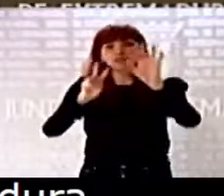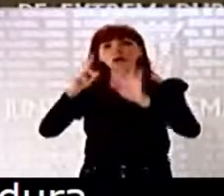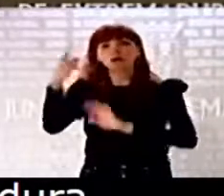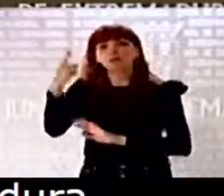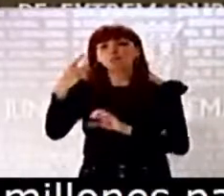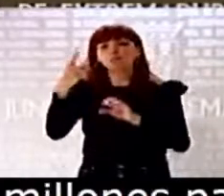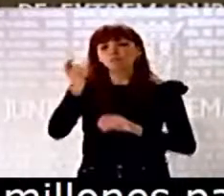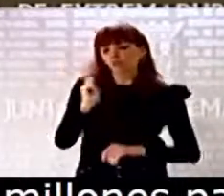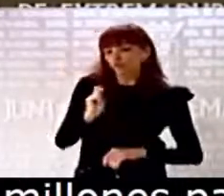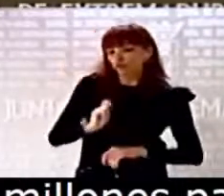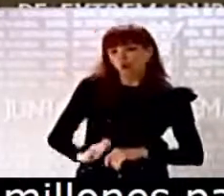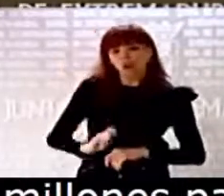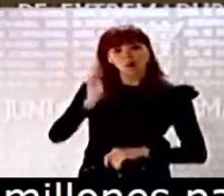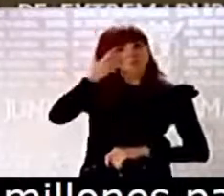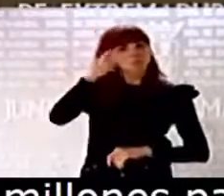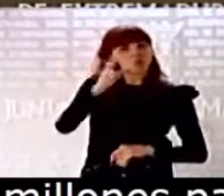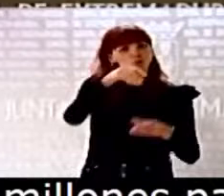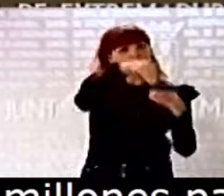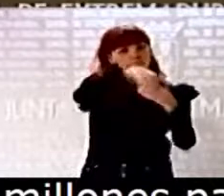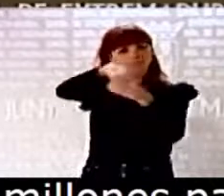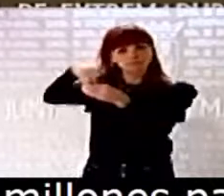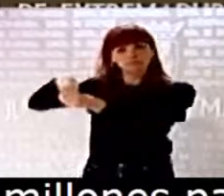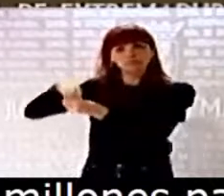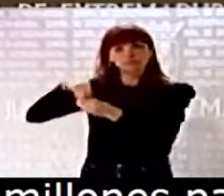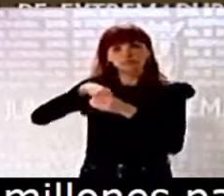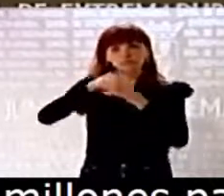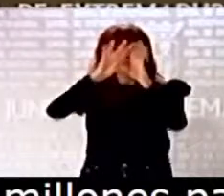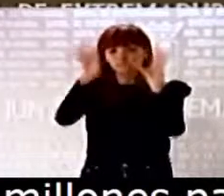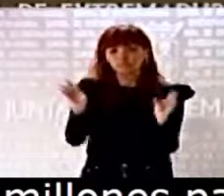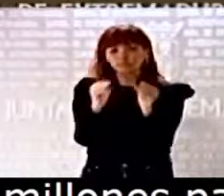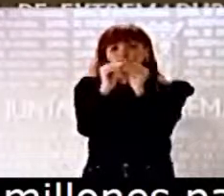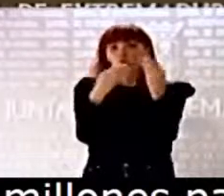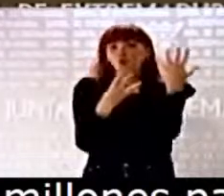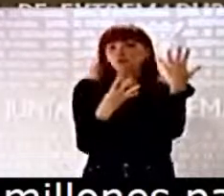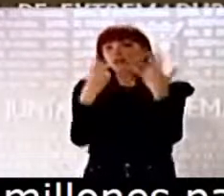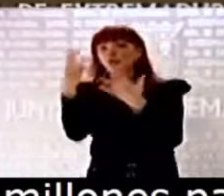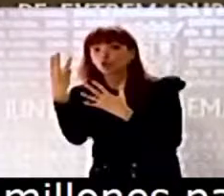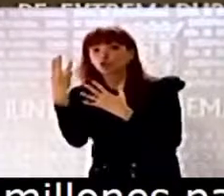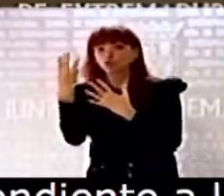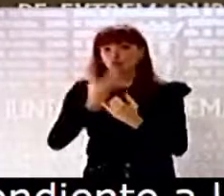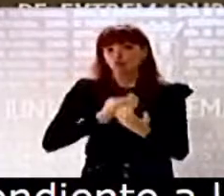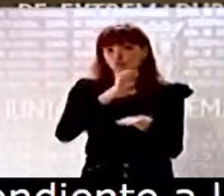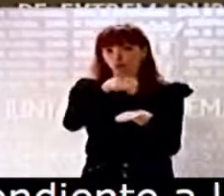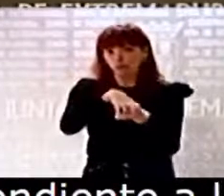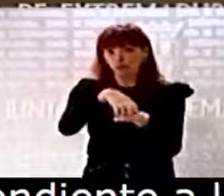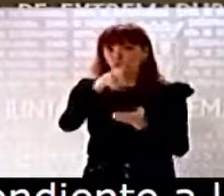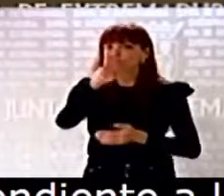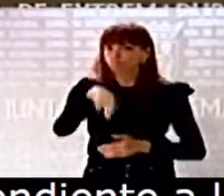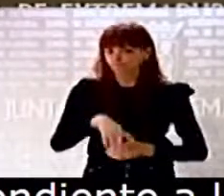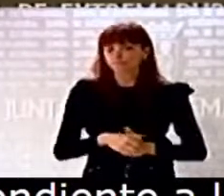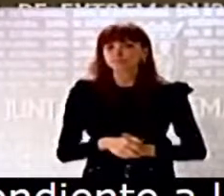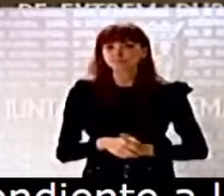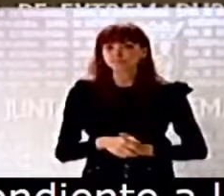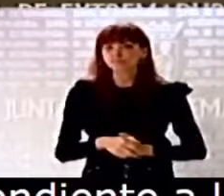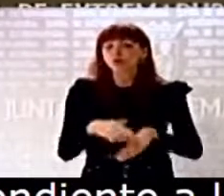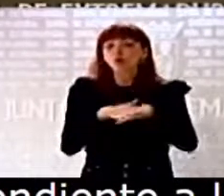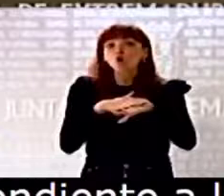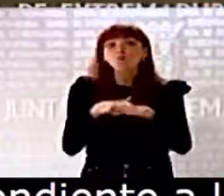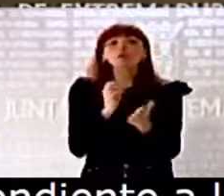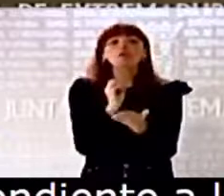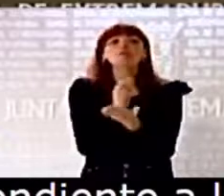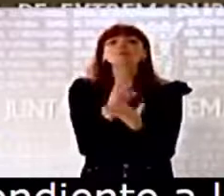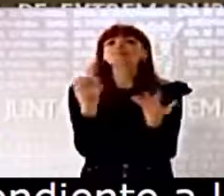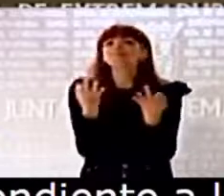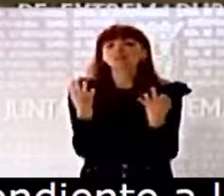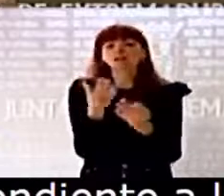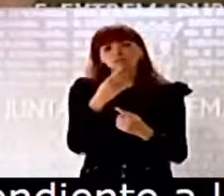empleo y desarrollo local, correspondientes a las 98 entidades beneficiarias. Este Gobierno apuesta por la autonomía local